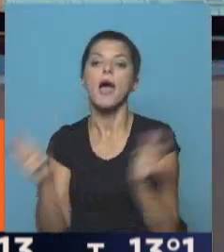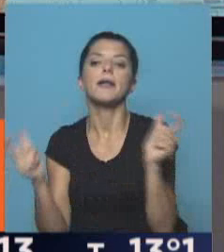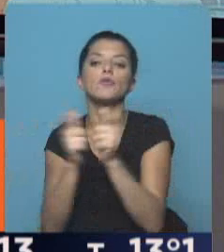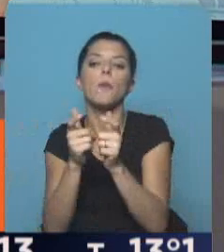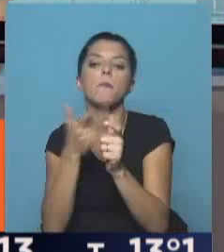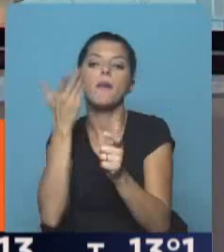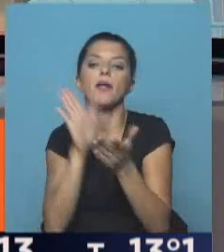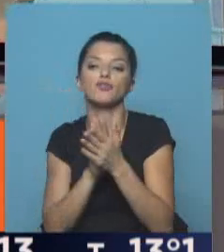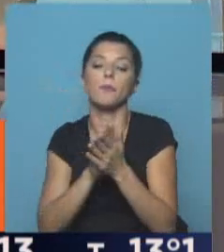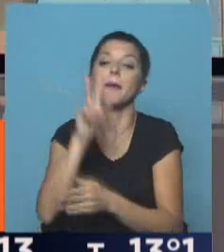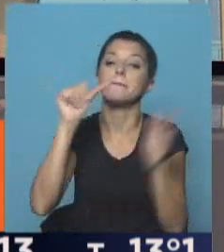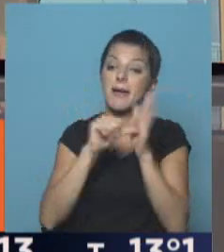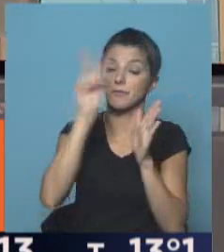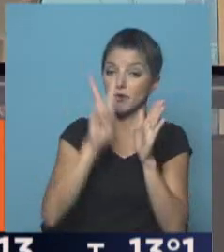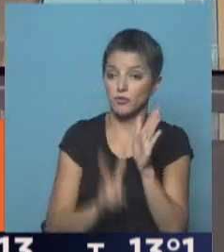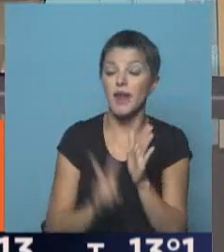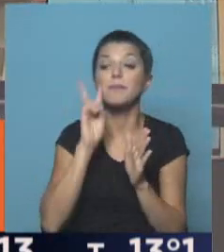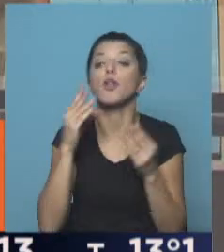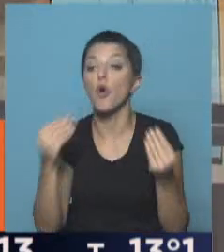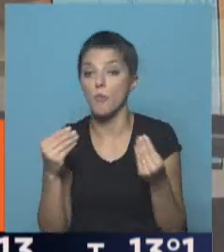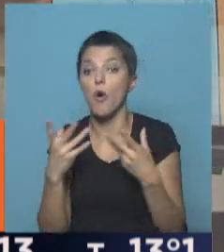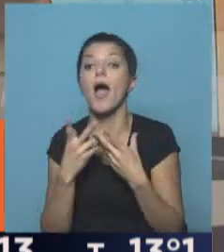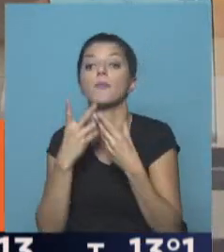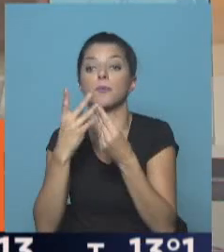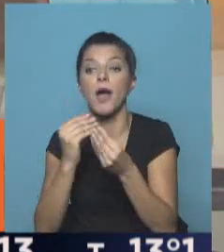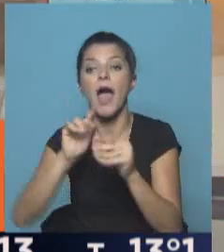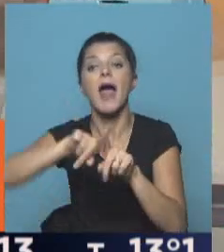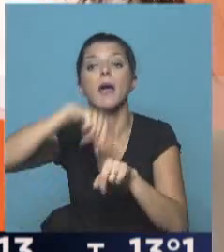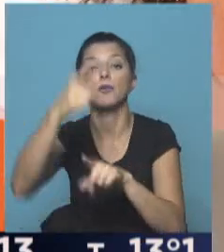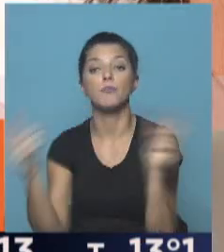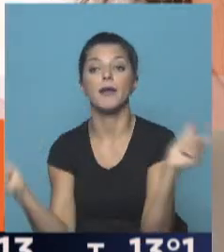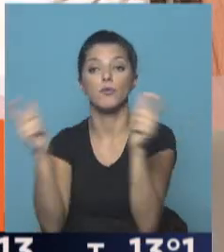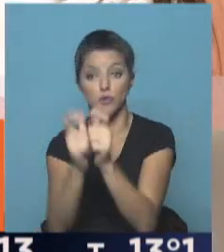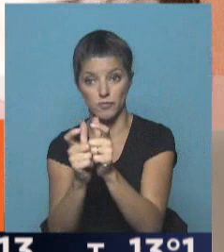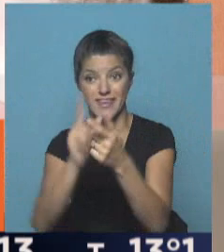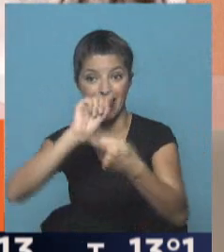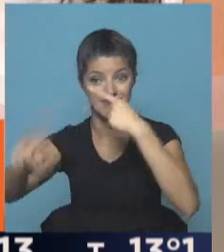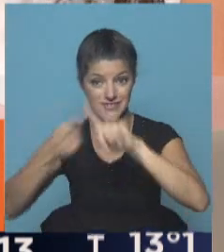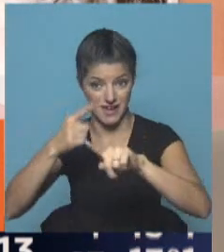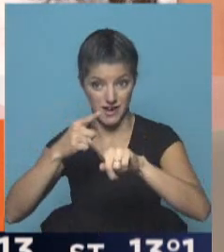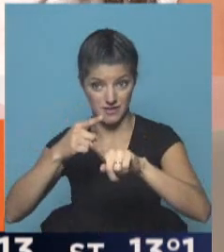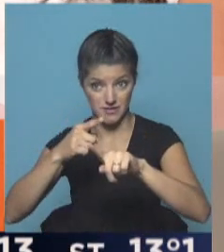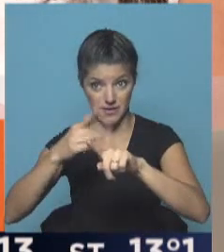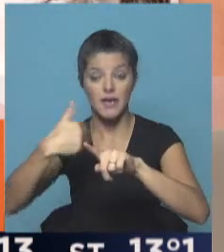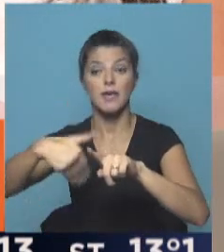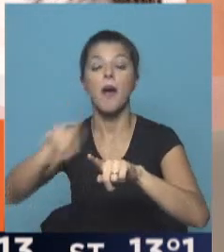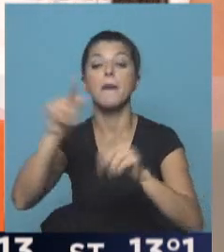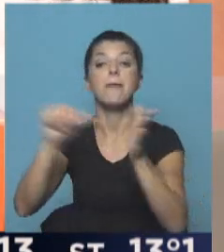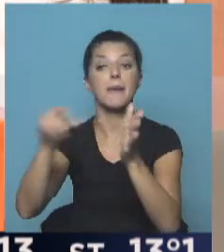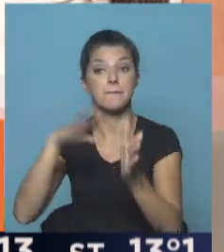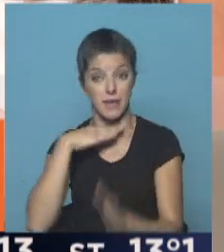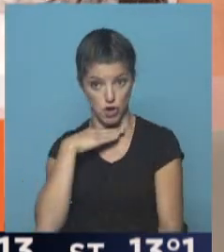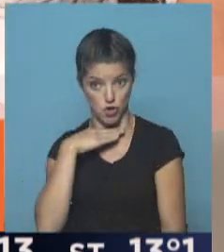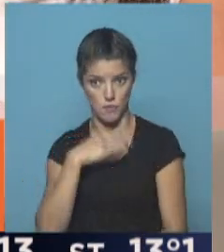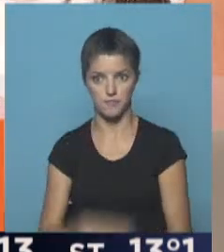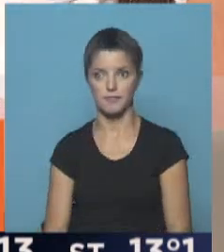de Venezuela y para ver cómo llevar el caso Venezuela a la próxima reunión de cancilleres que se va a realizar en México. No